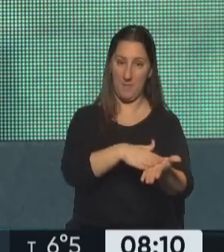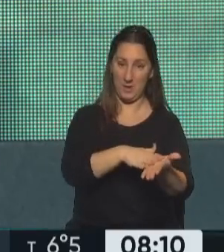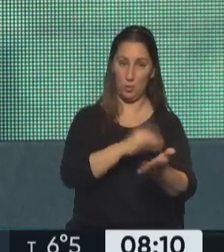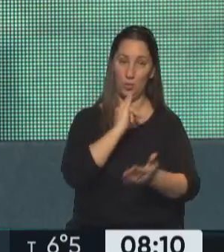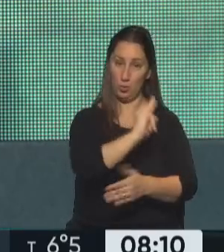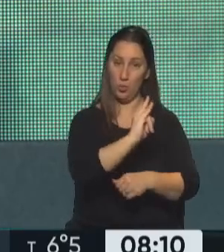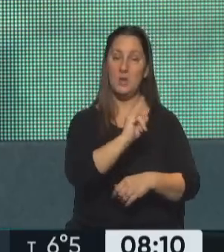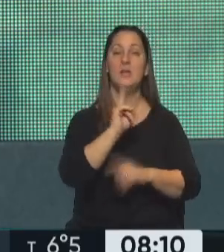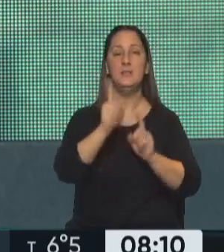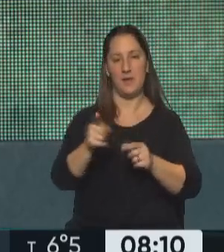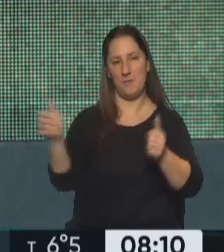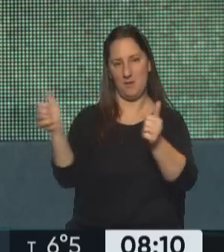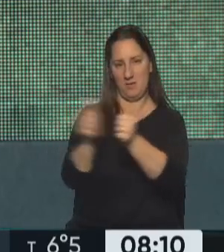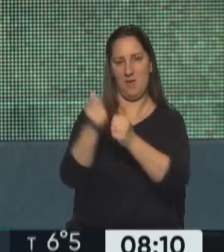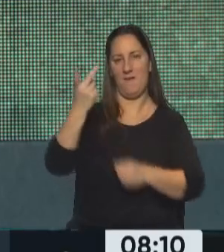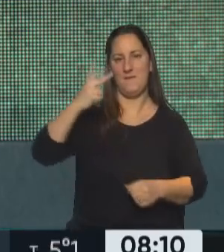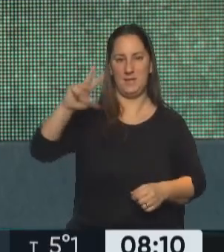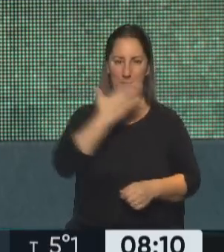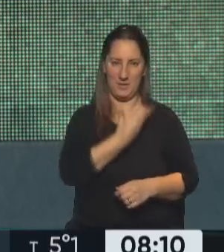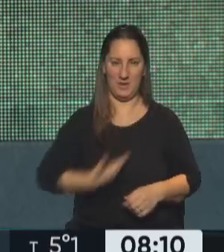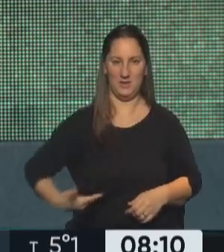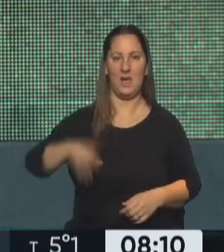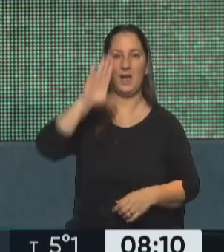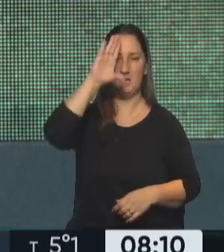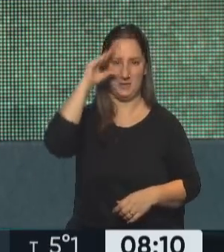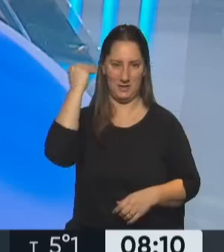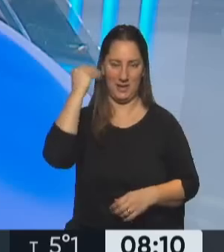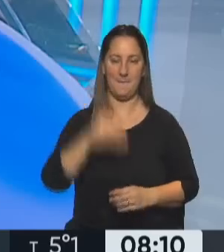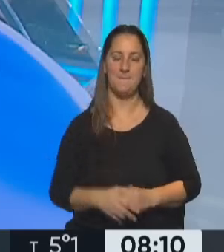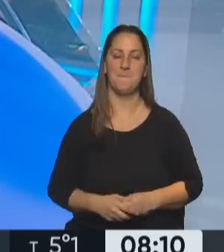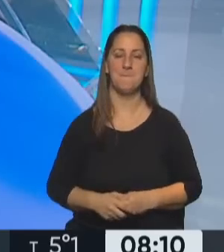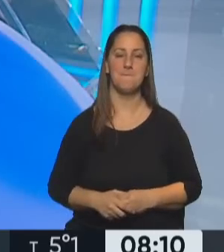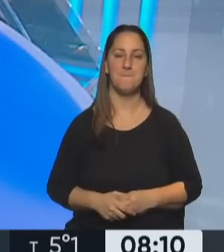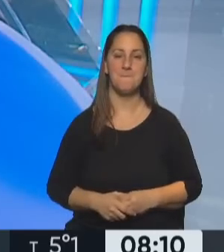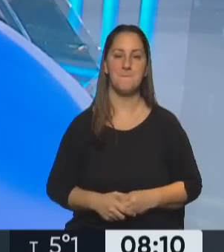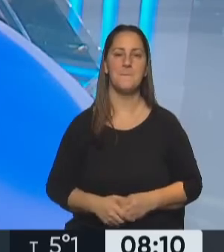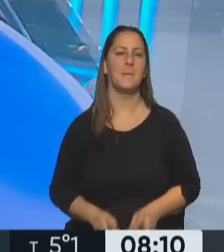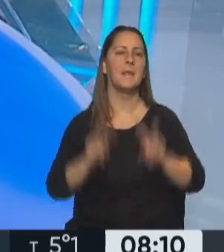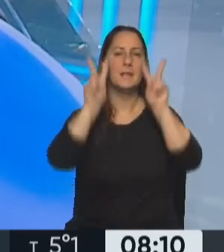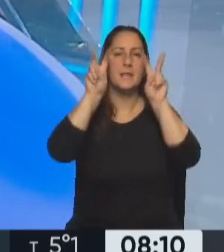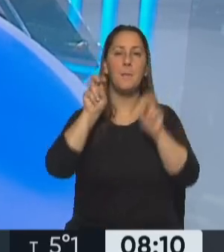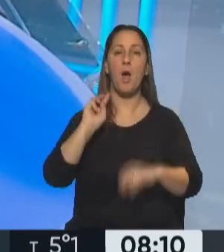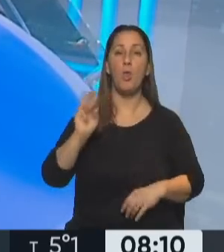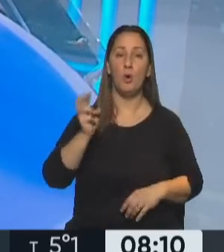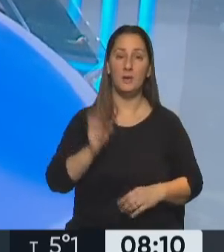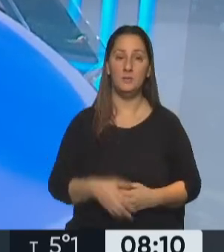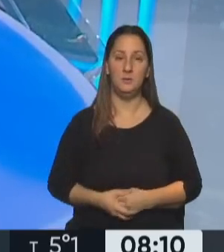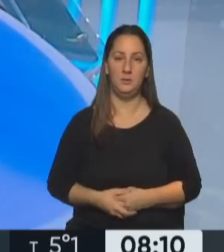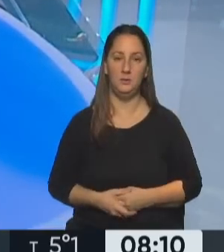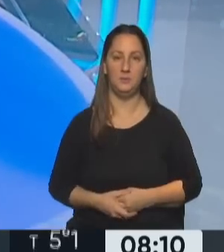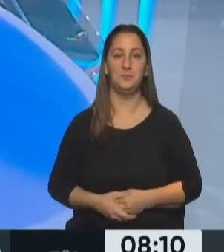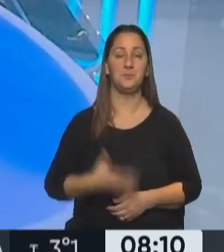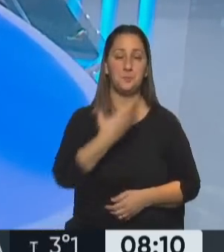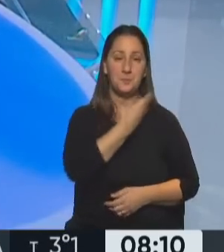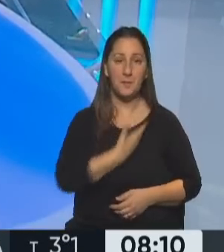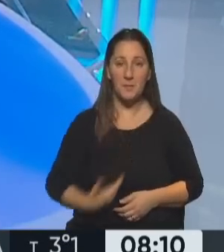Fernández, sino también la vicepresidenta Cristina Fernández de Kirchner. Flor, tema dólar. El presidente dijo